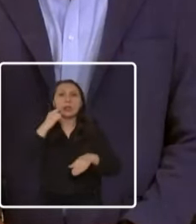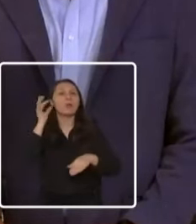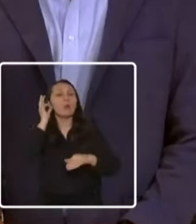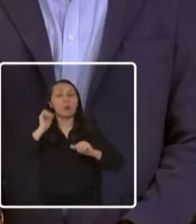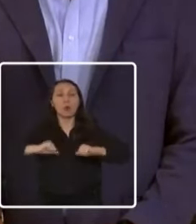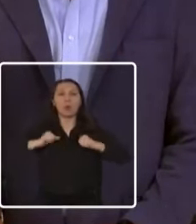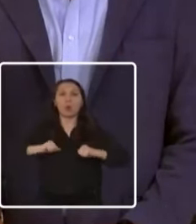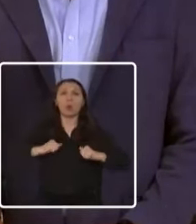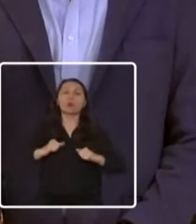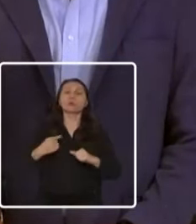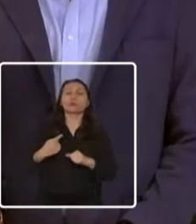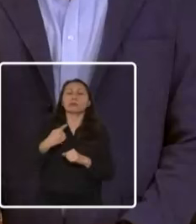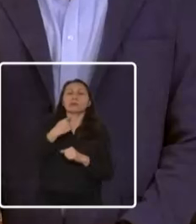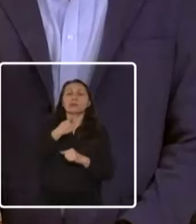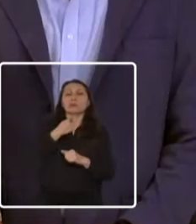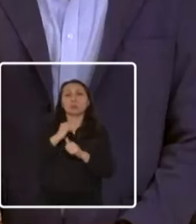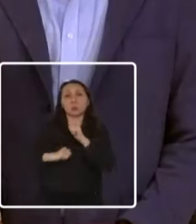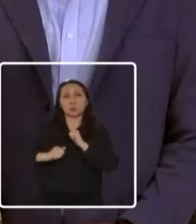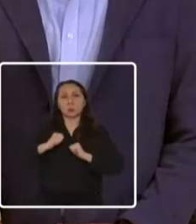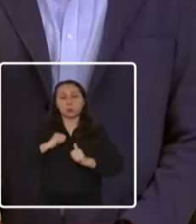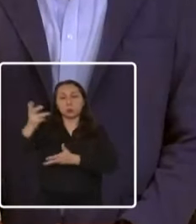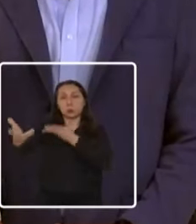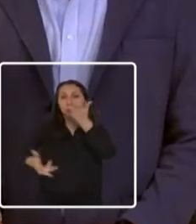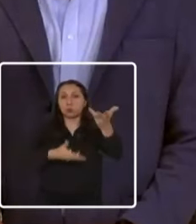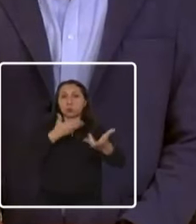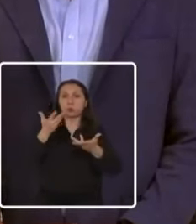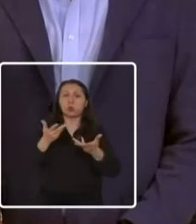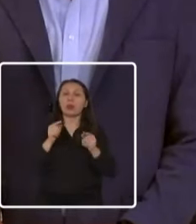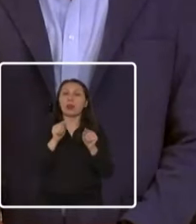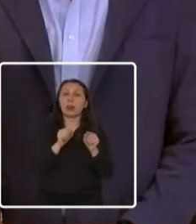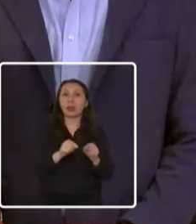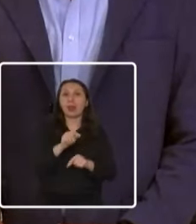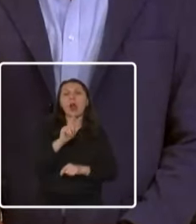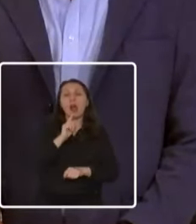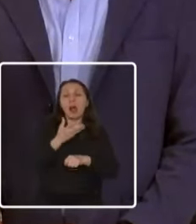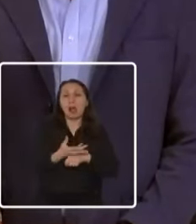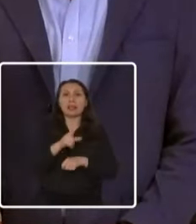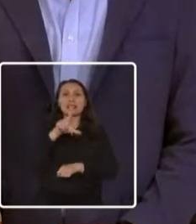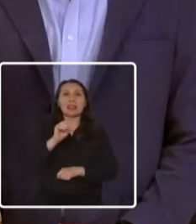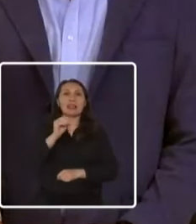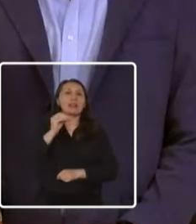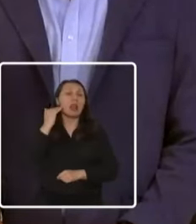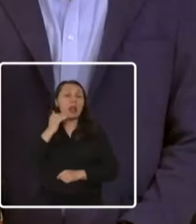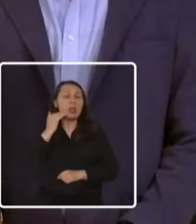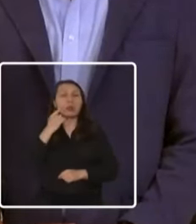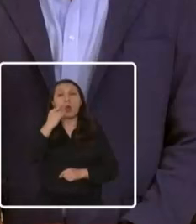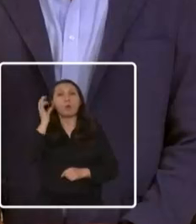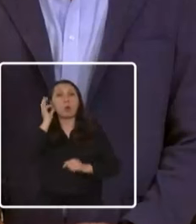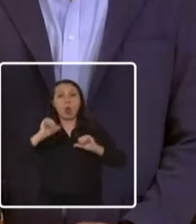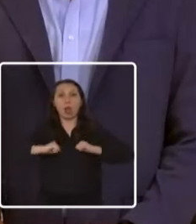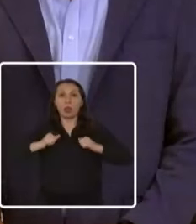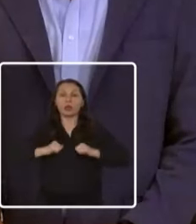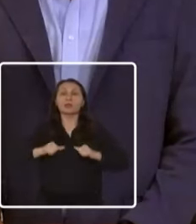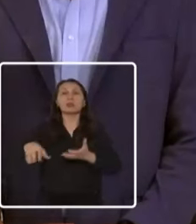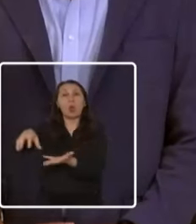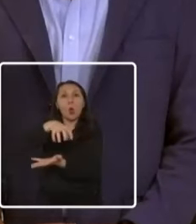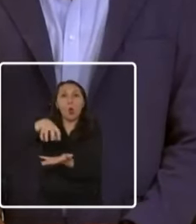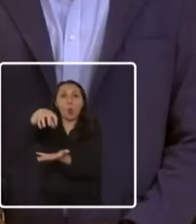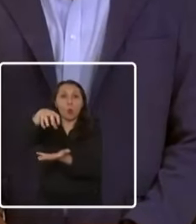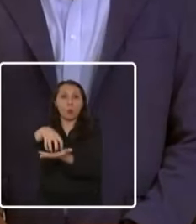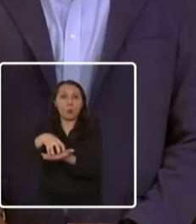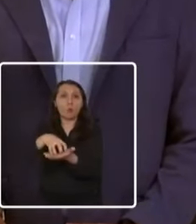y adolescentes que hayan sido afectados por los incendios. Estamos con 70 niños, niñas y adolescentes provenientes de la